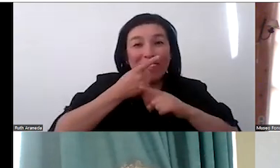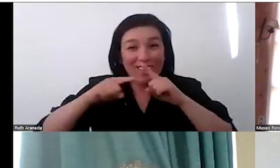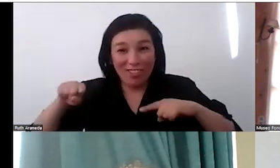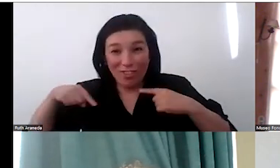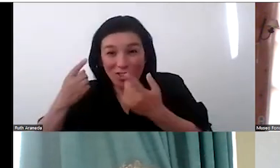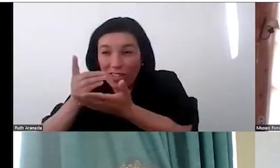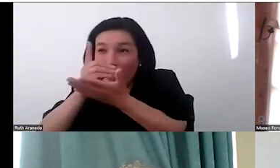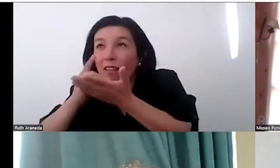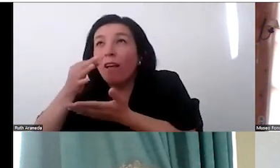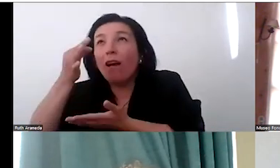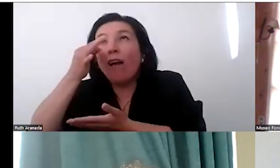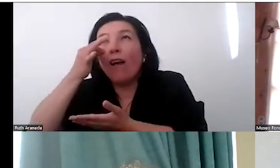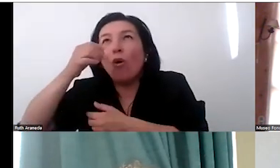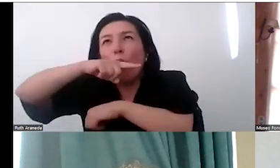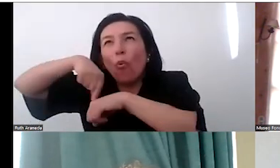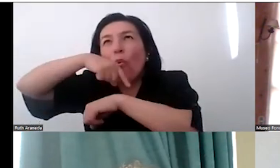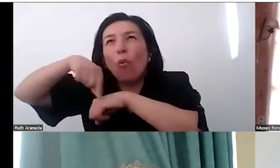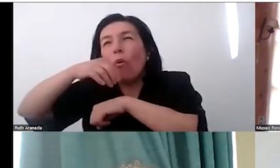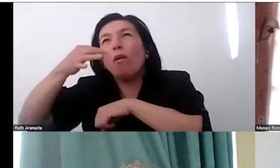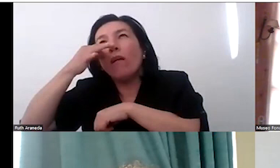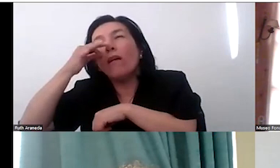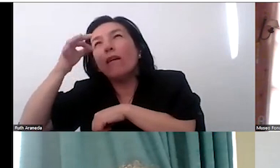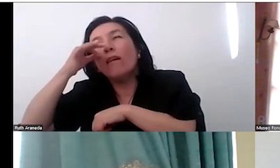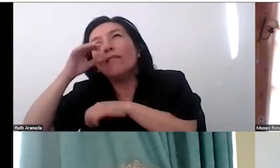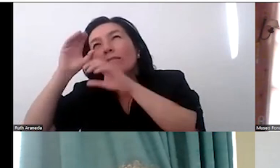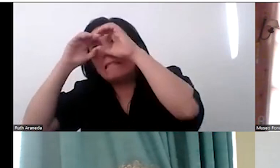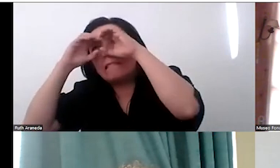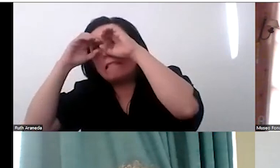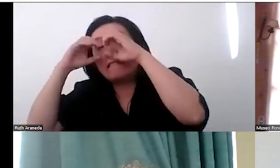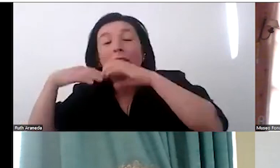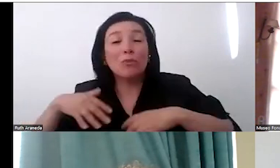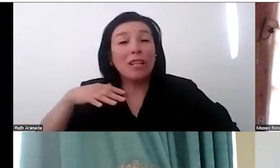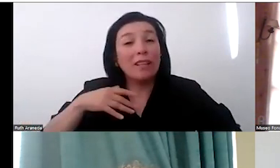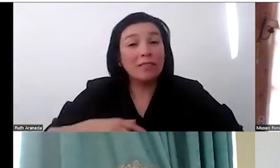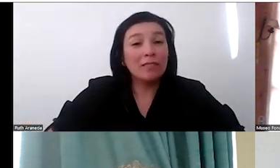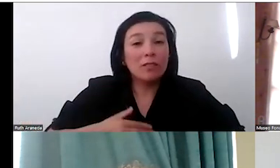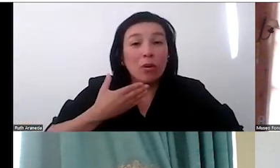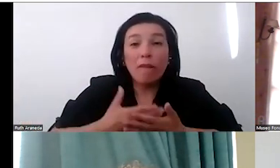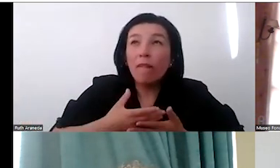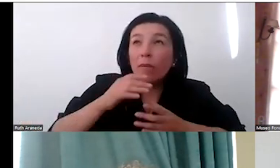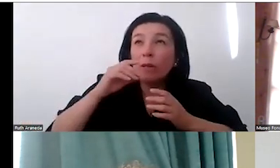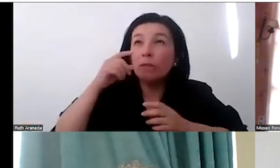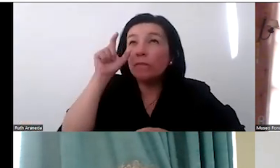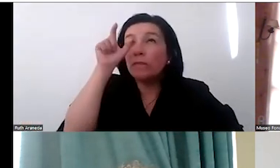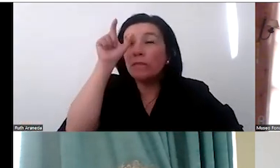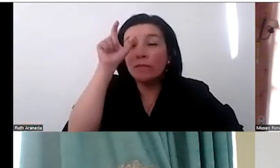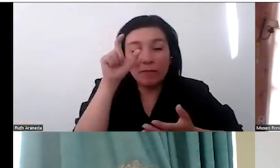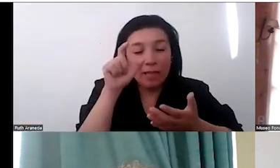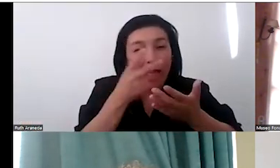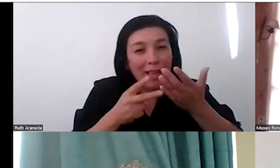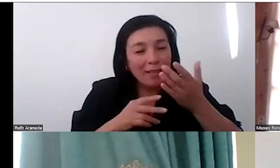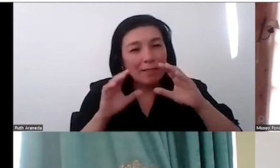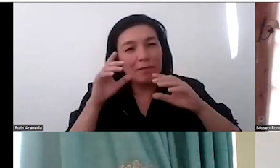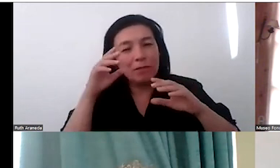Entonces, claro, el tema de observar e incluso aplicar esta observación en un arte